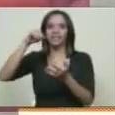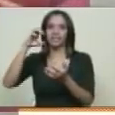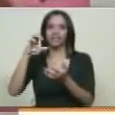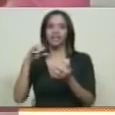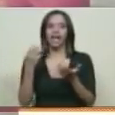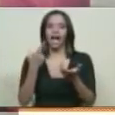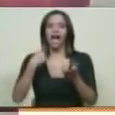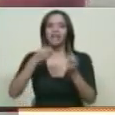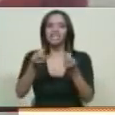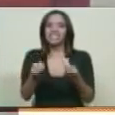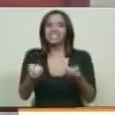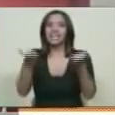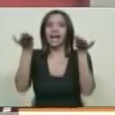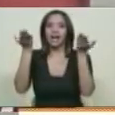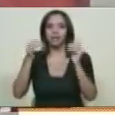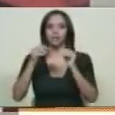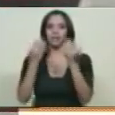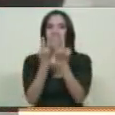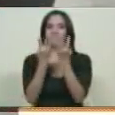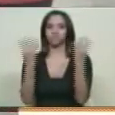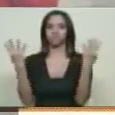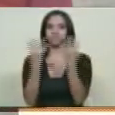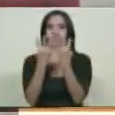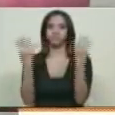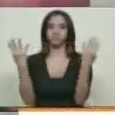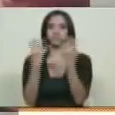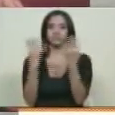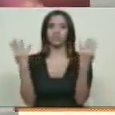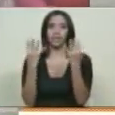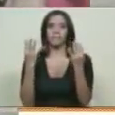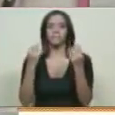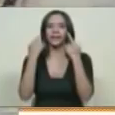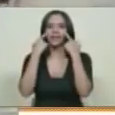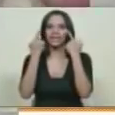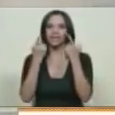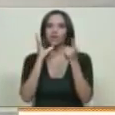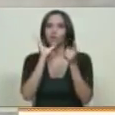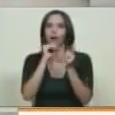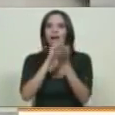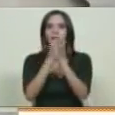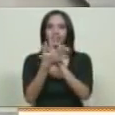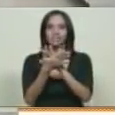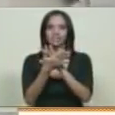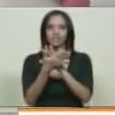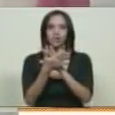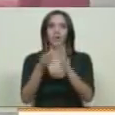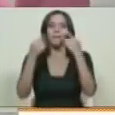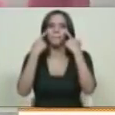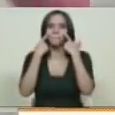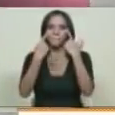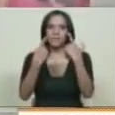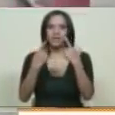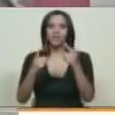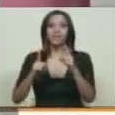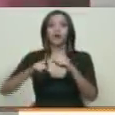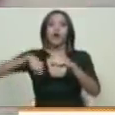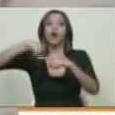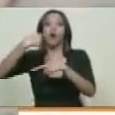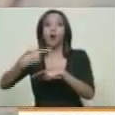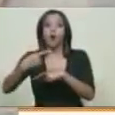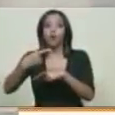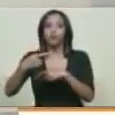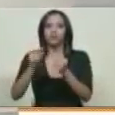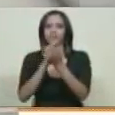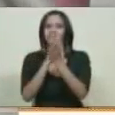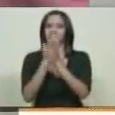caros, pero lo ponen en hilera para hacer ver que no están vacíos los anaqueles. Pero observemos los anaqueles que están del otro lado, totalmente vacíos.